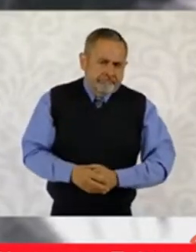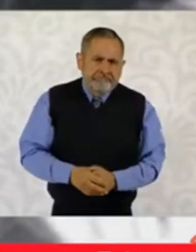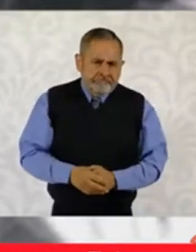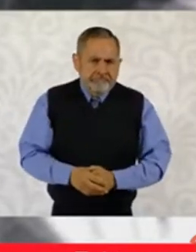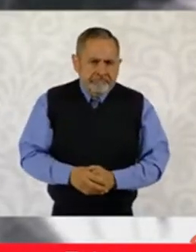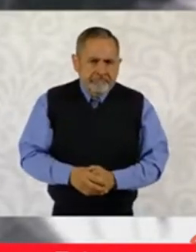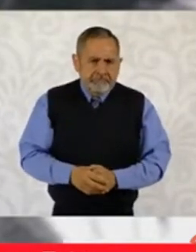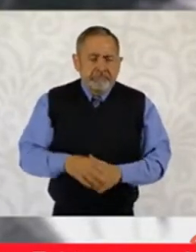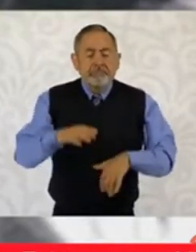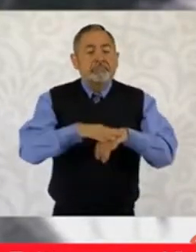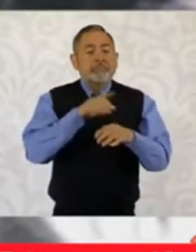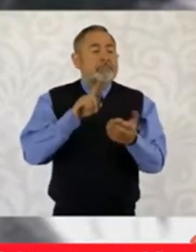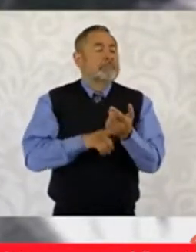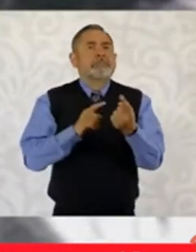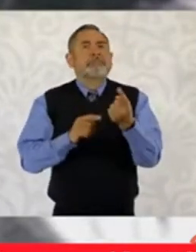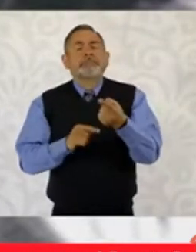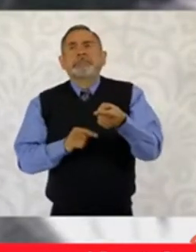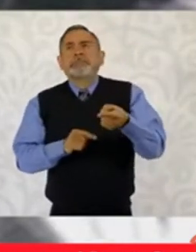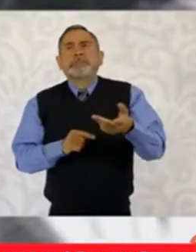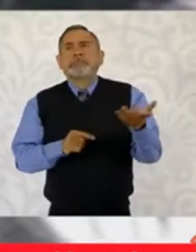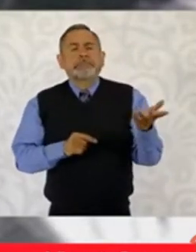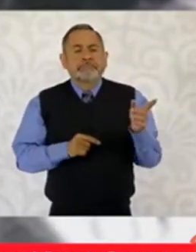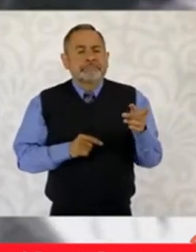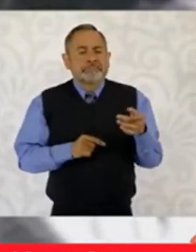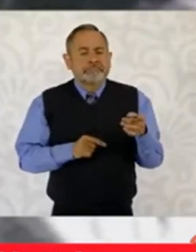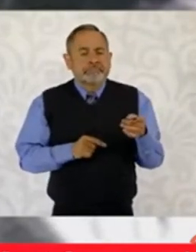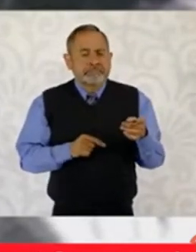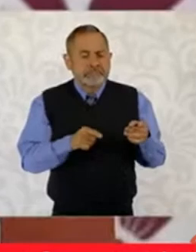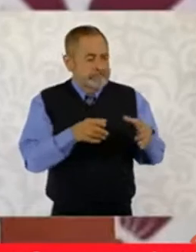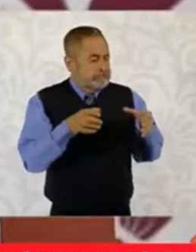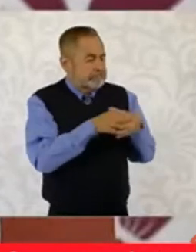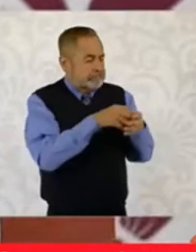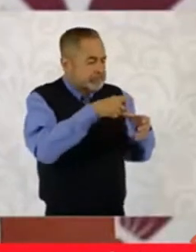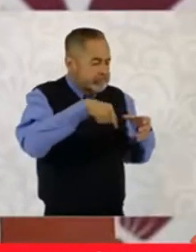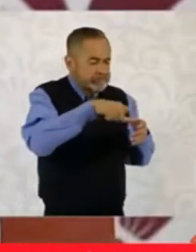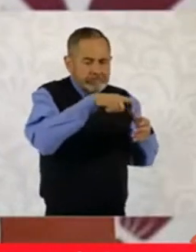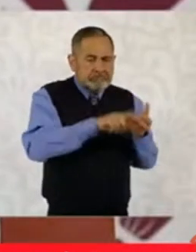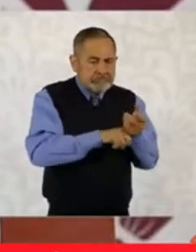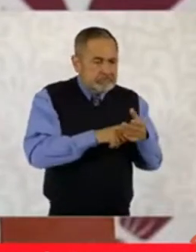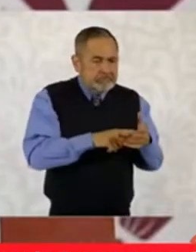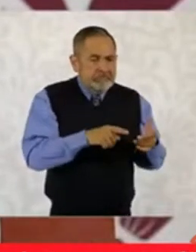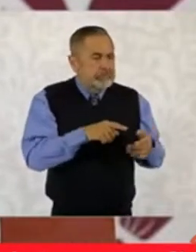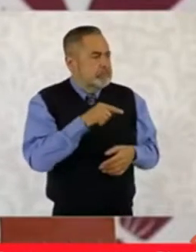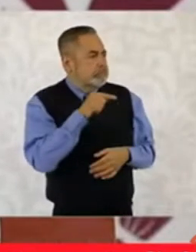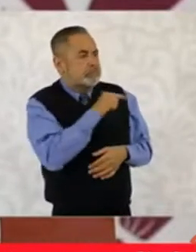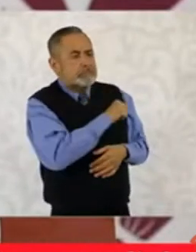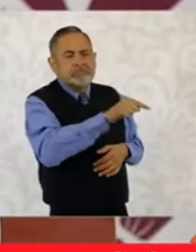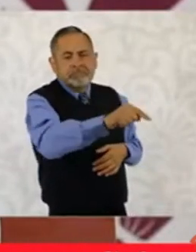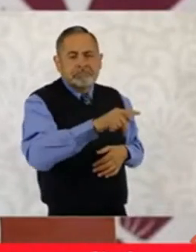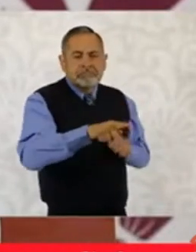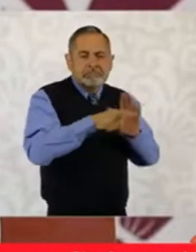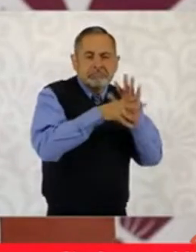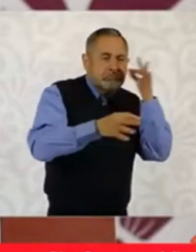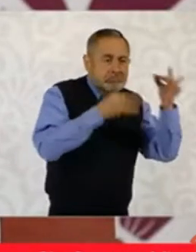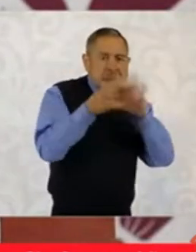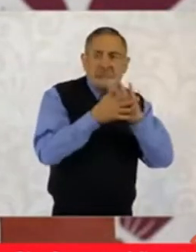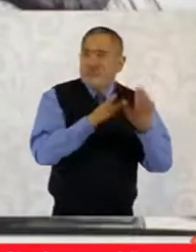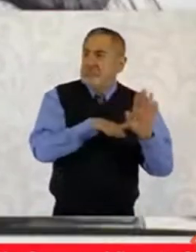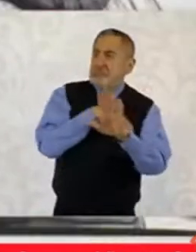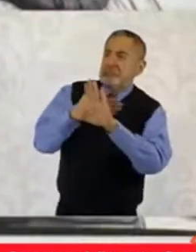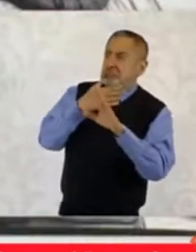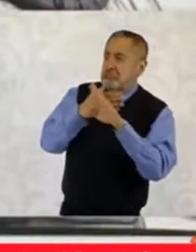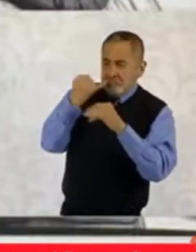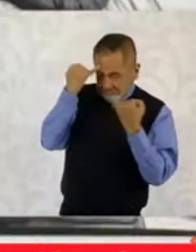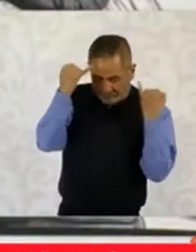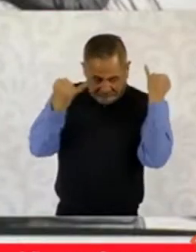Porque no solo es un asunto de quien usa todo esto para